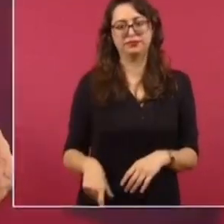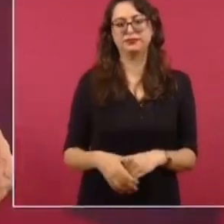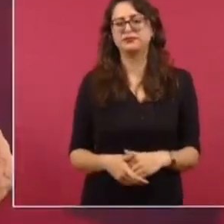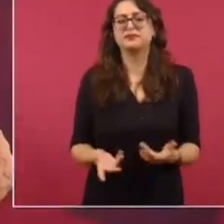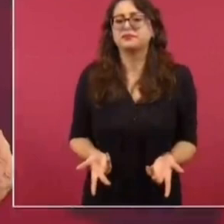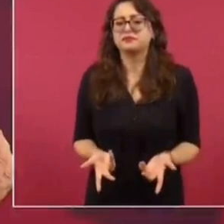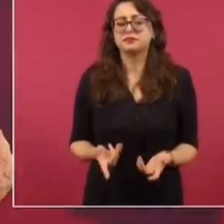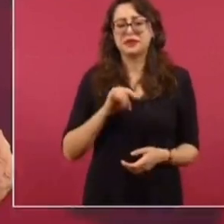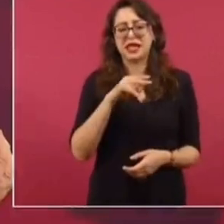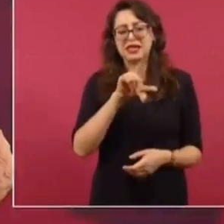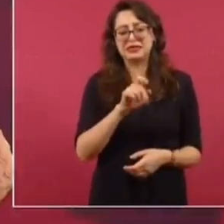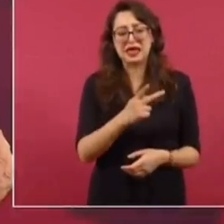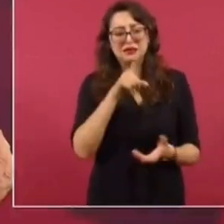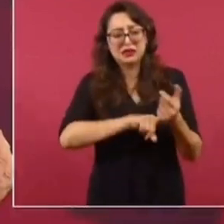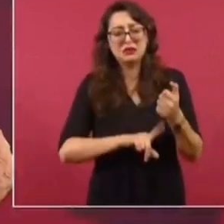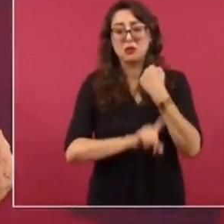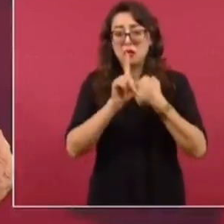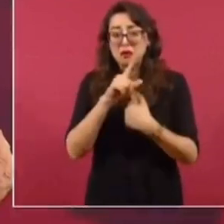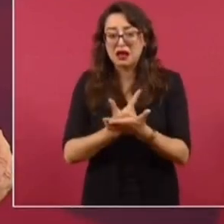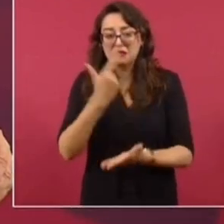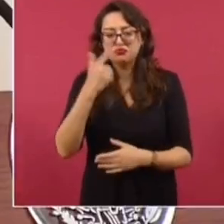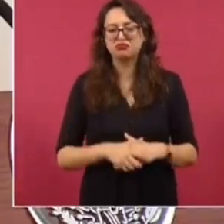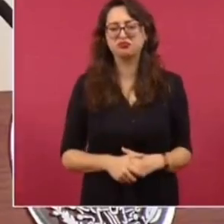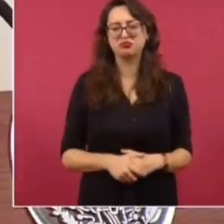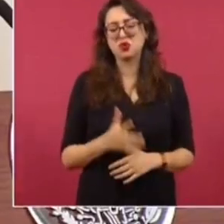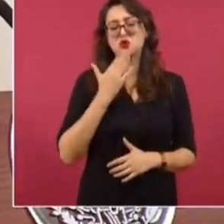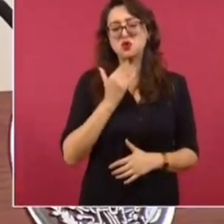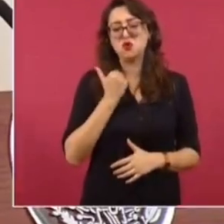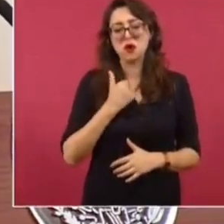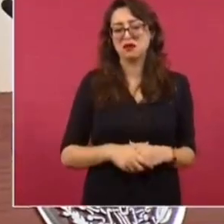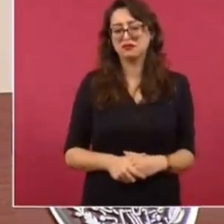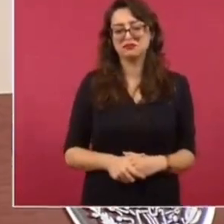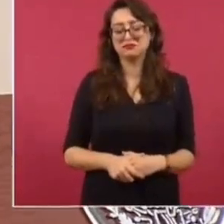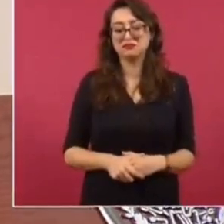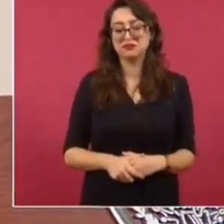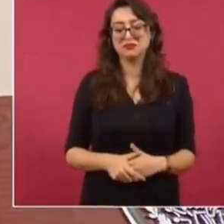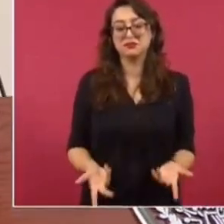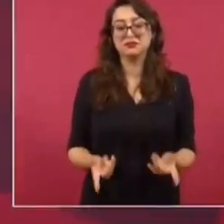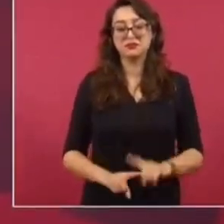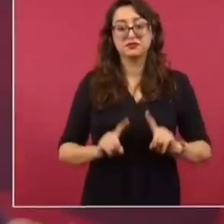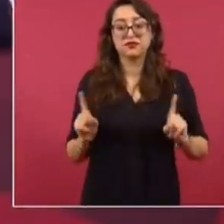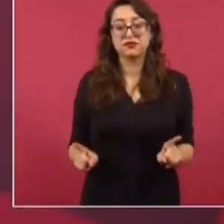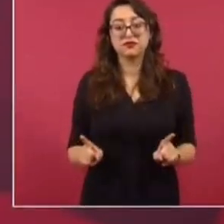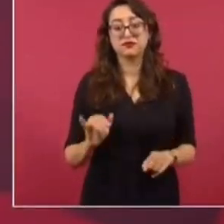ninguna irregularidad en el instituto para devolver al pueblo lo robado, al contrario.